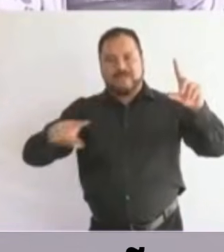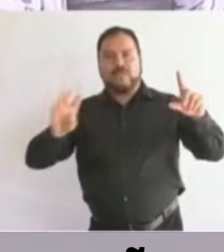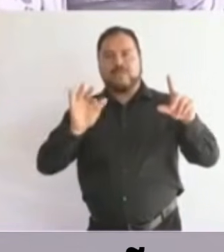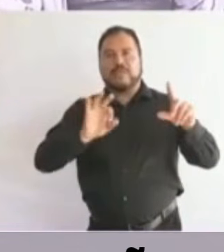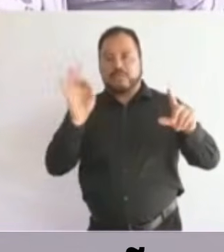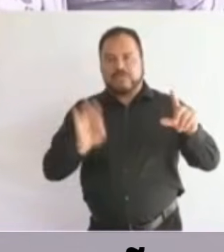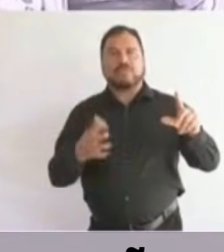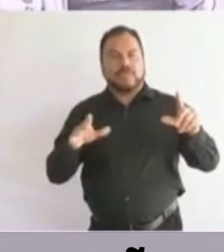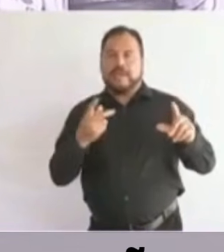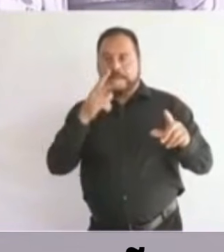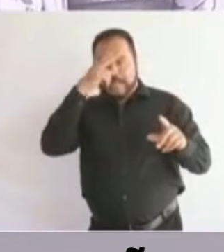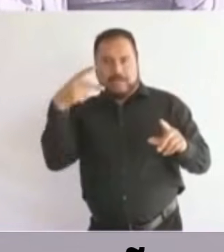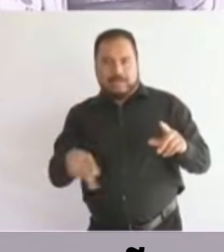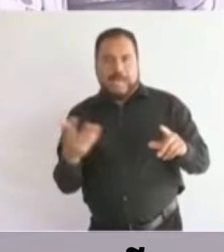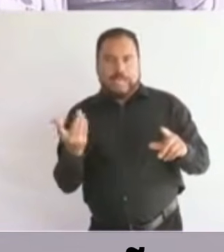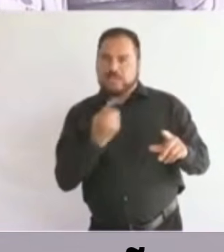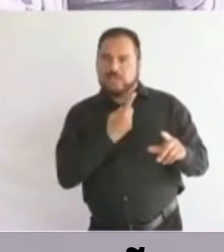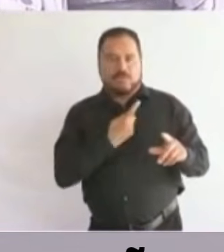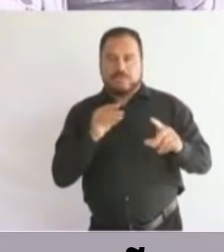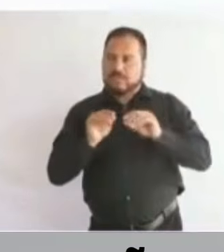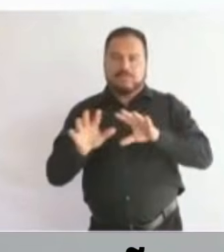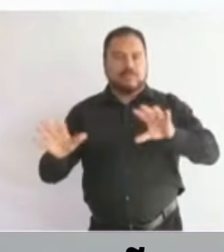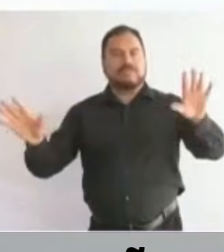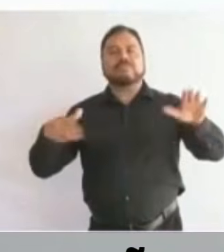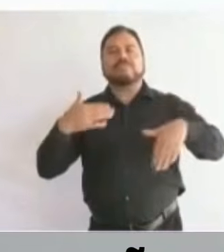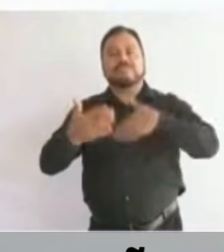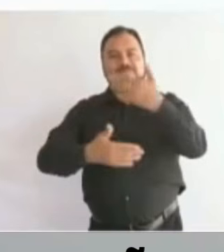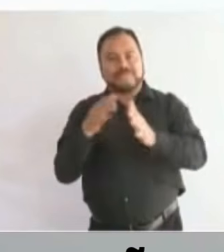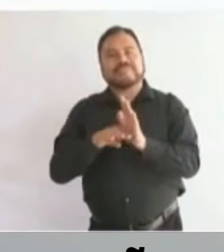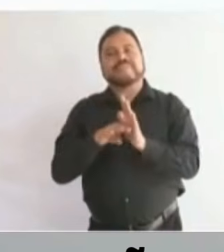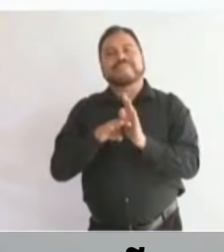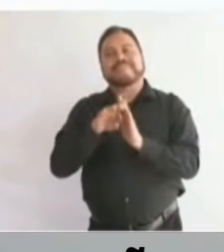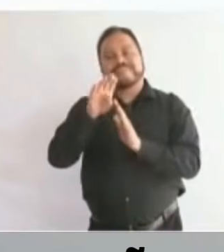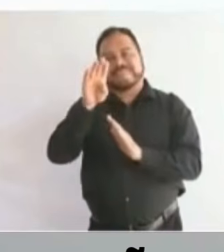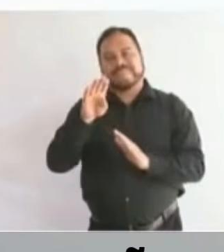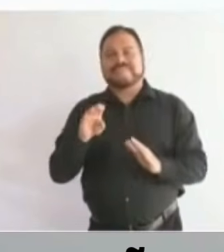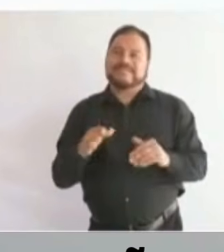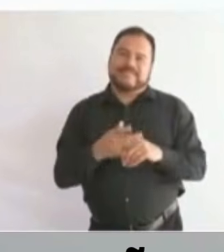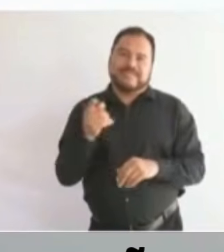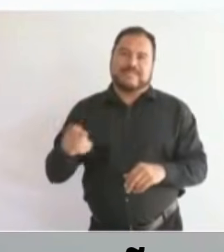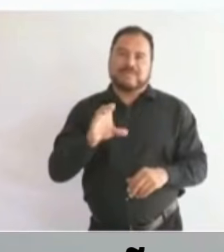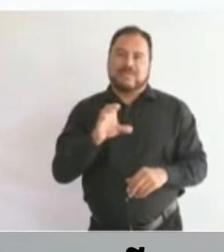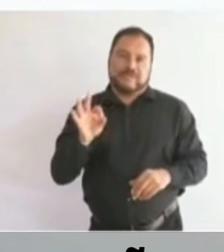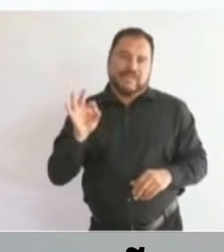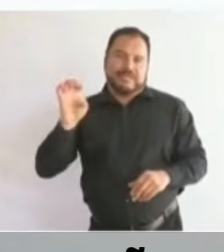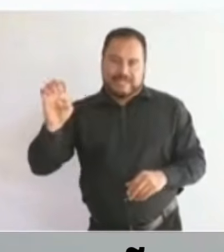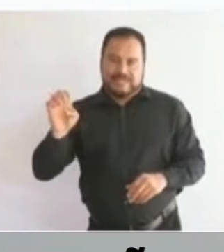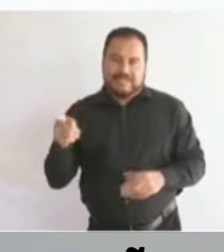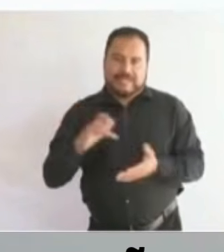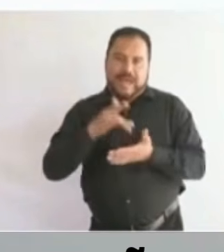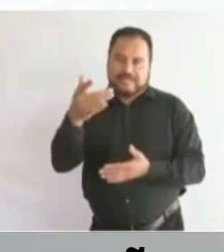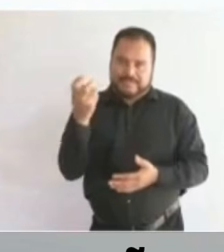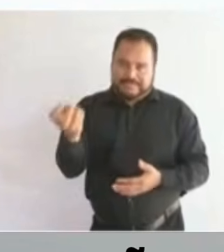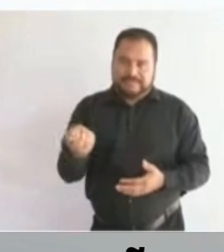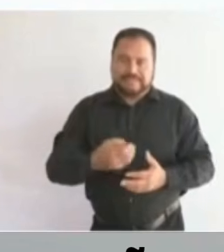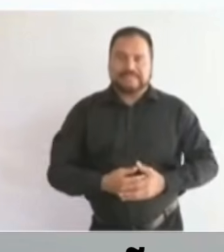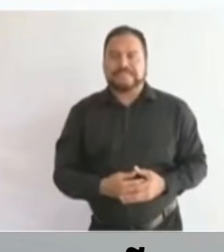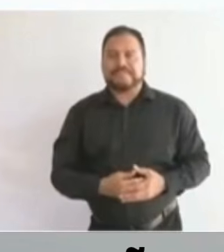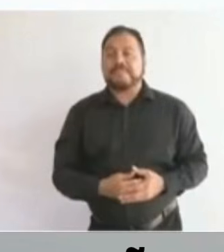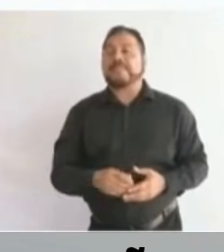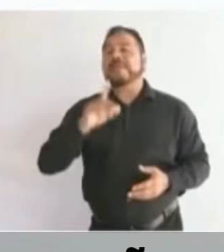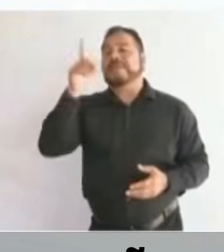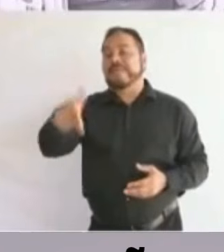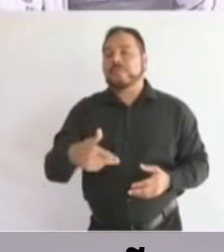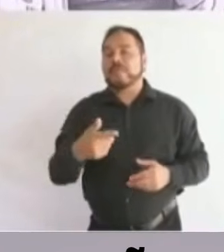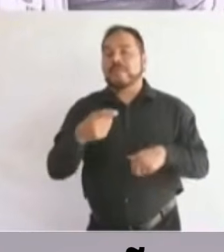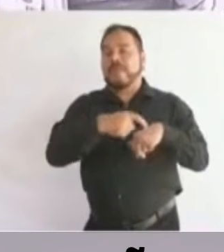del 85%, gracias a una empresa pública, a Comisión Federal de Electricidad. Después vino